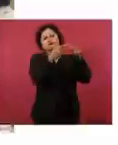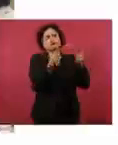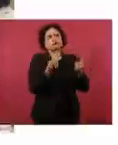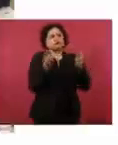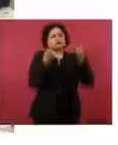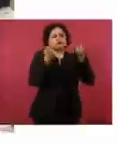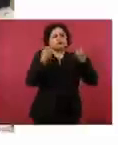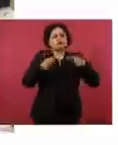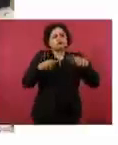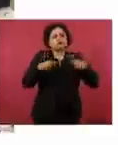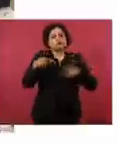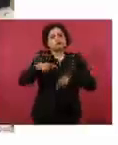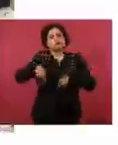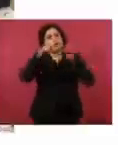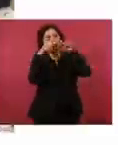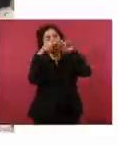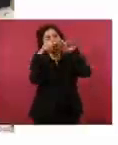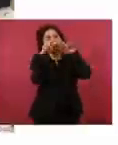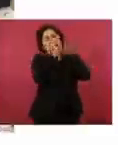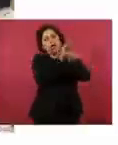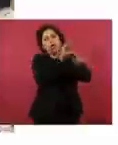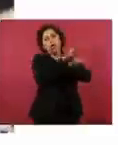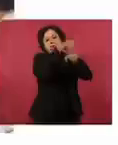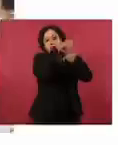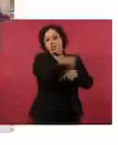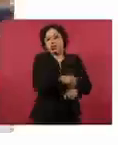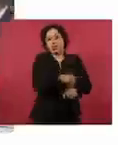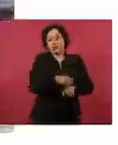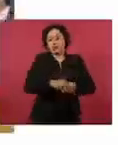poderosos, de la comitocracia, de la derecha.